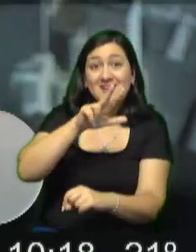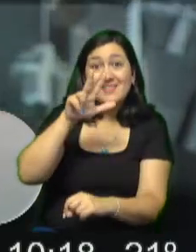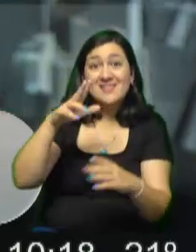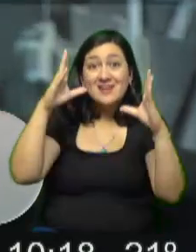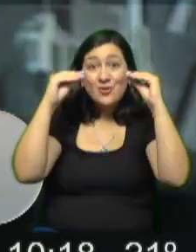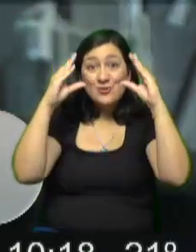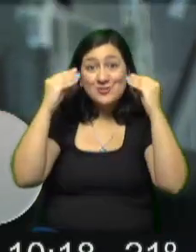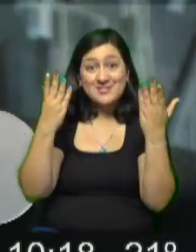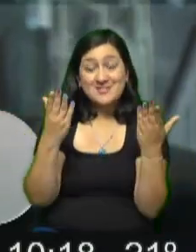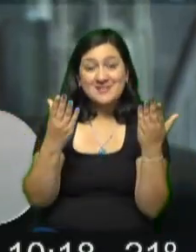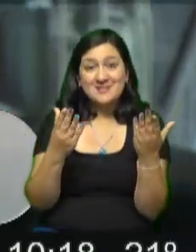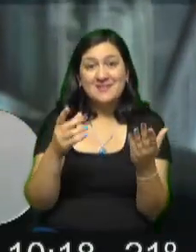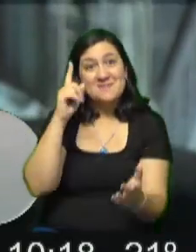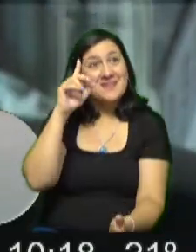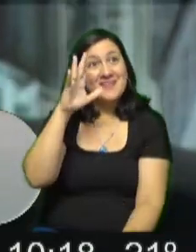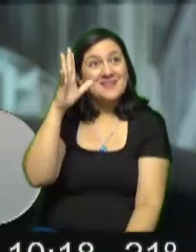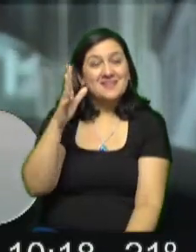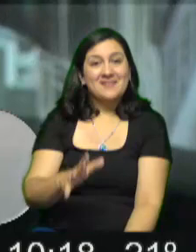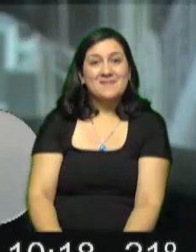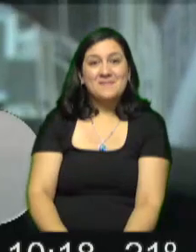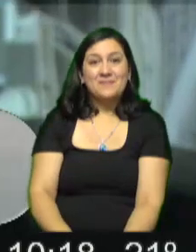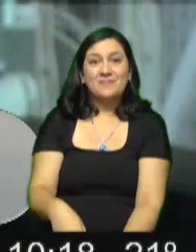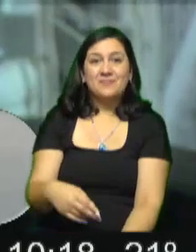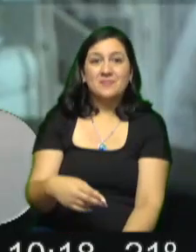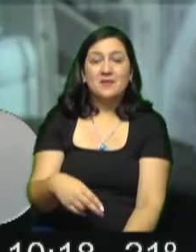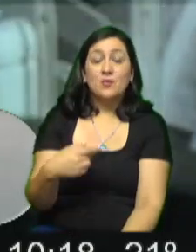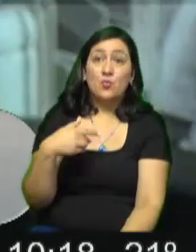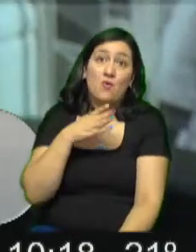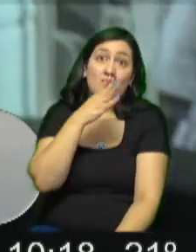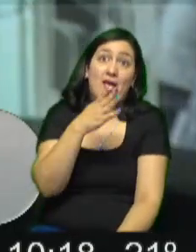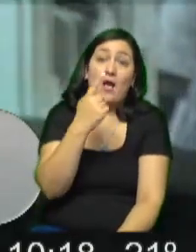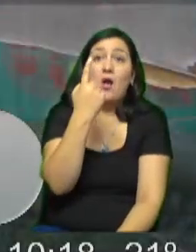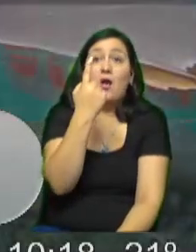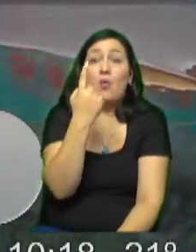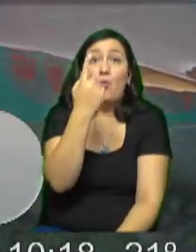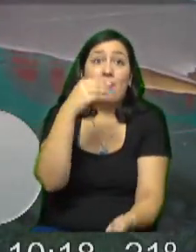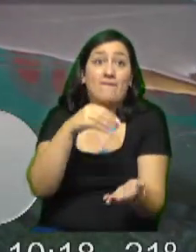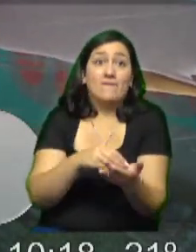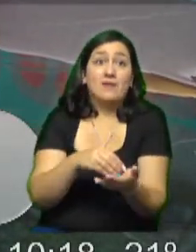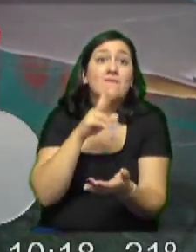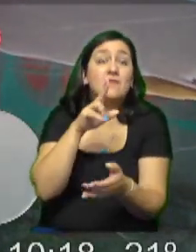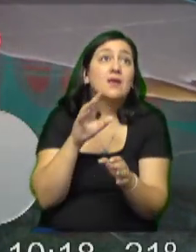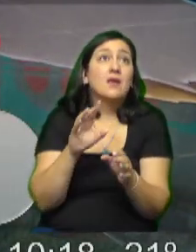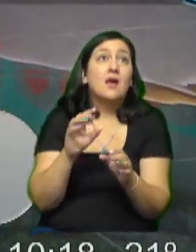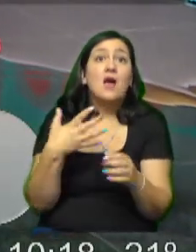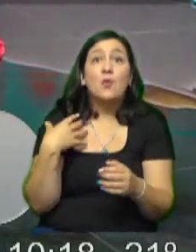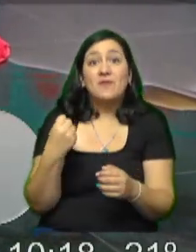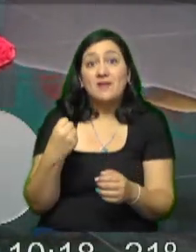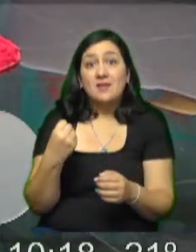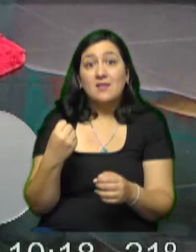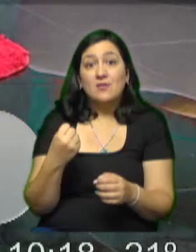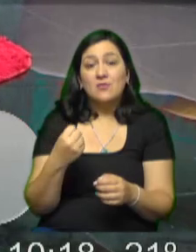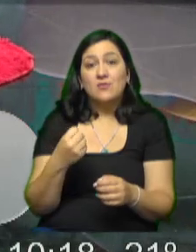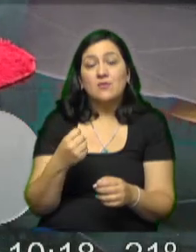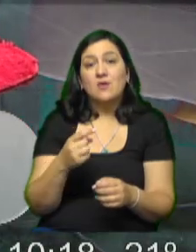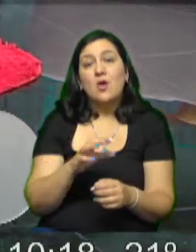fueron ese año. Que nunca, jamás, uno va al tablado y ve algunos conjuntos, sus preferidos. Bueno, salvo ustedes,